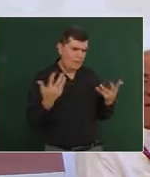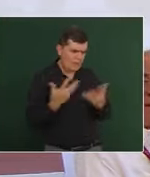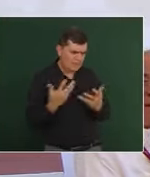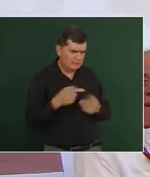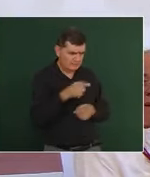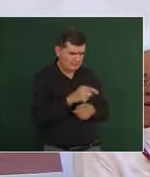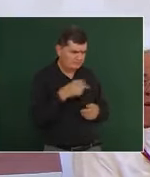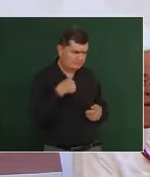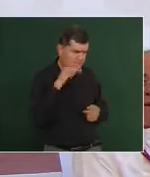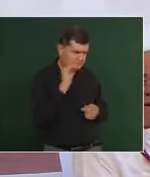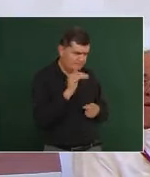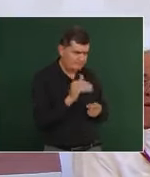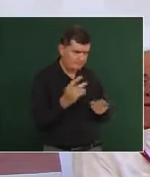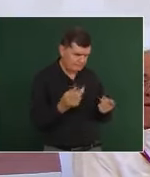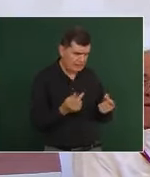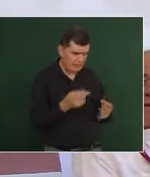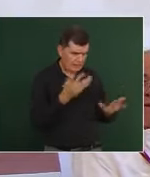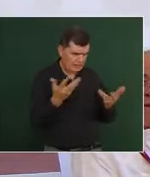asunto de Estado,